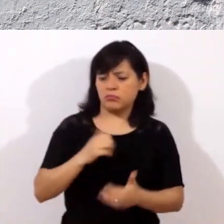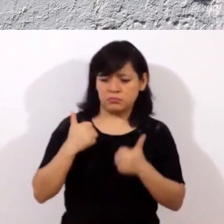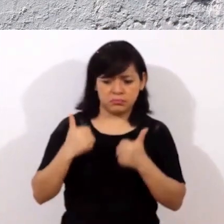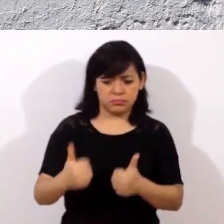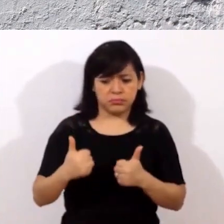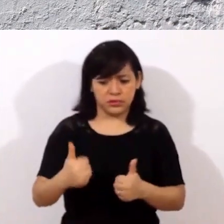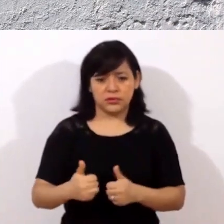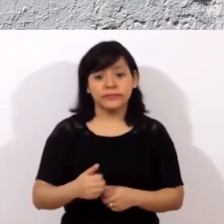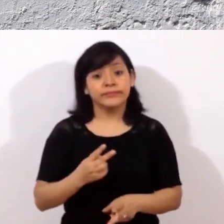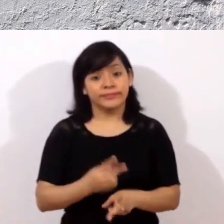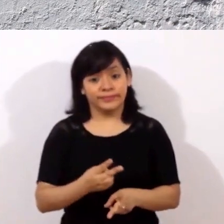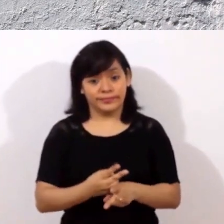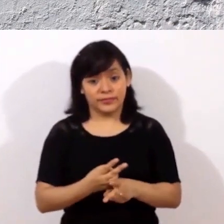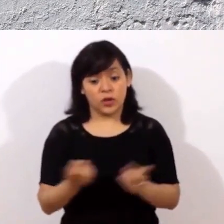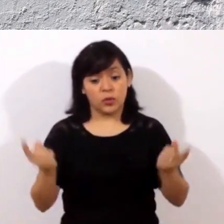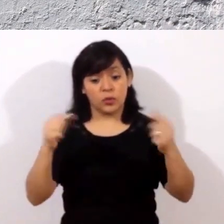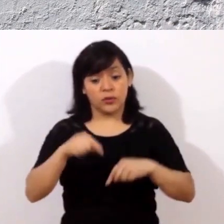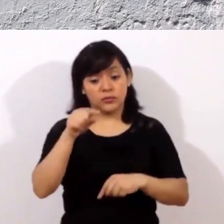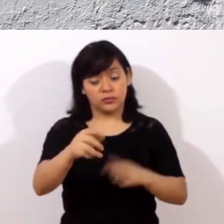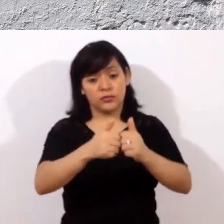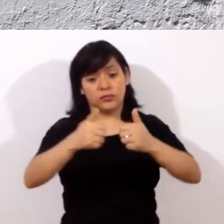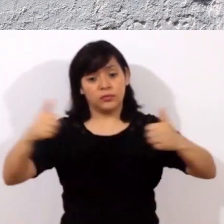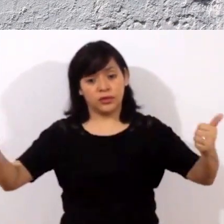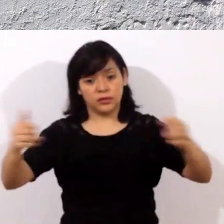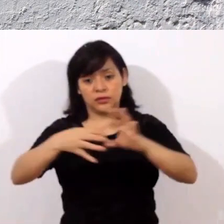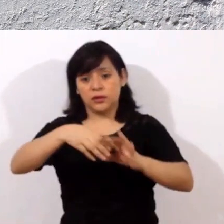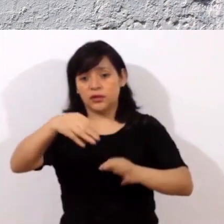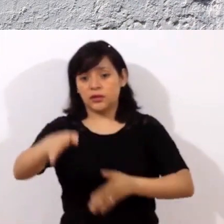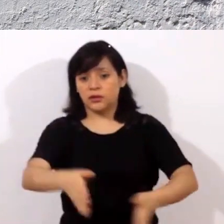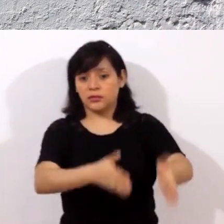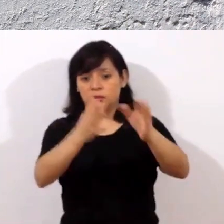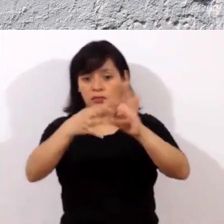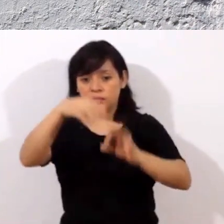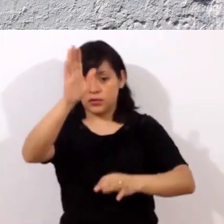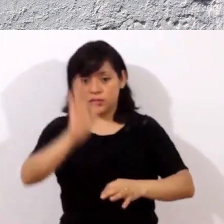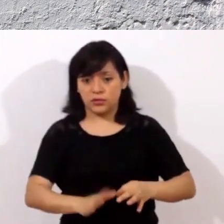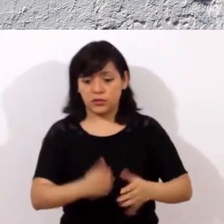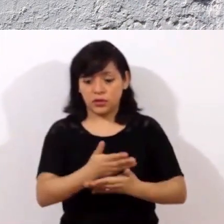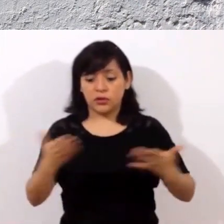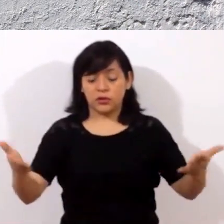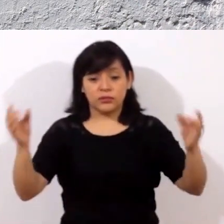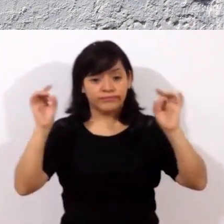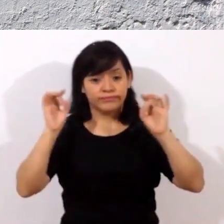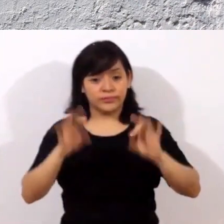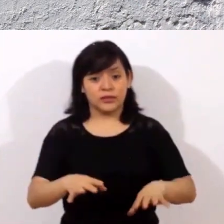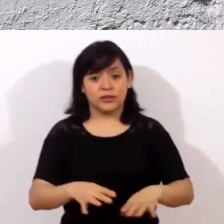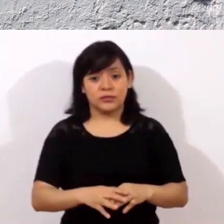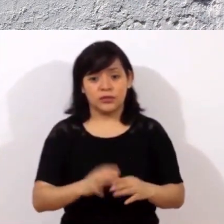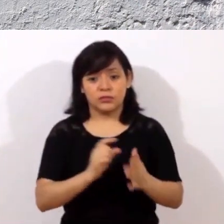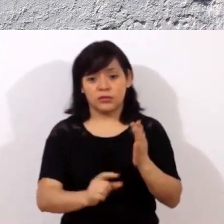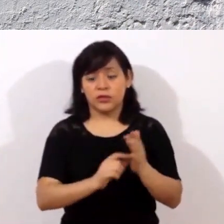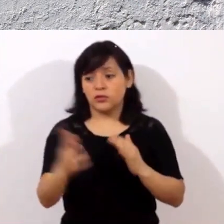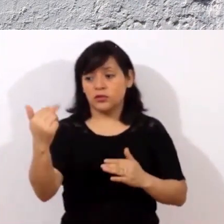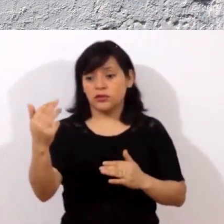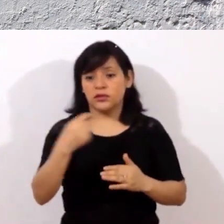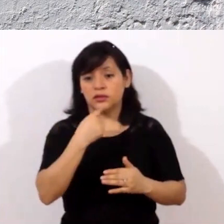las cosas cada vez son terribles. En realidad, ya el versículo 13 dice, sobre las cimas